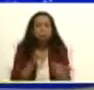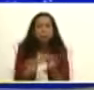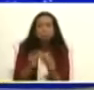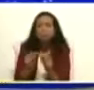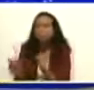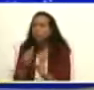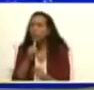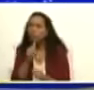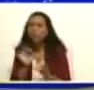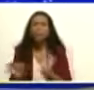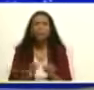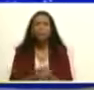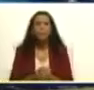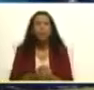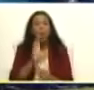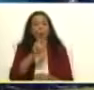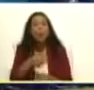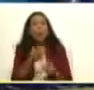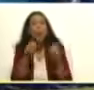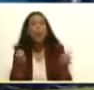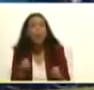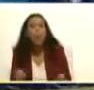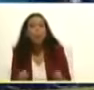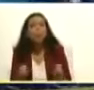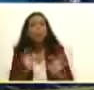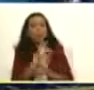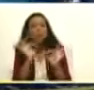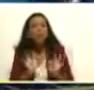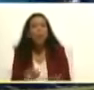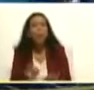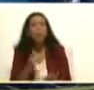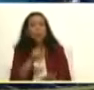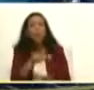Jorge Arriaza, danos un parte de cómo está el proceso